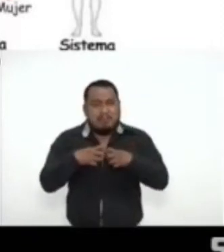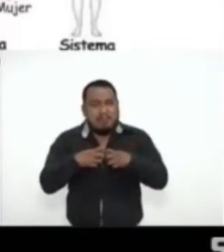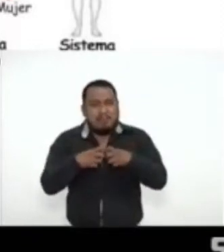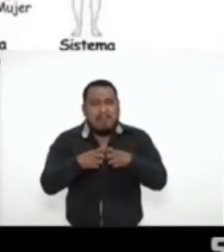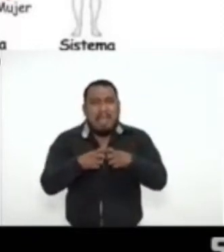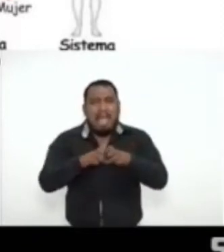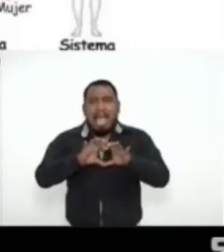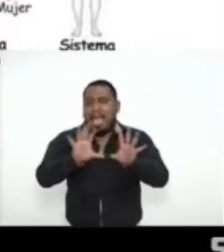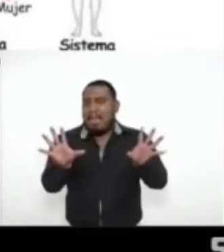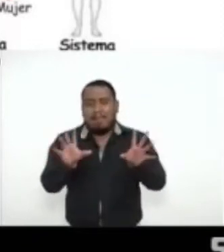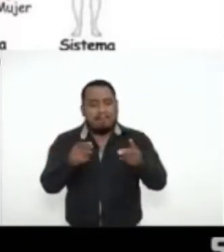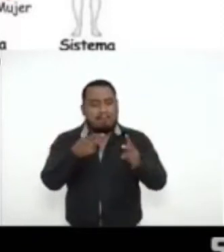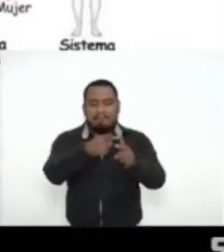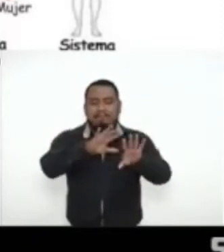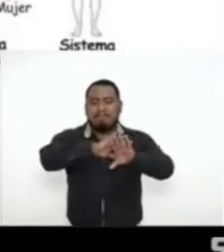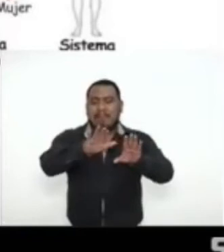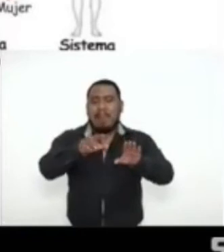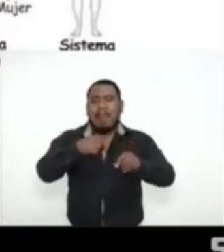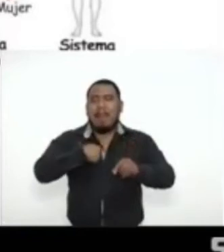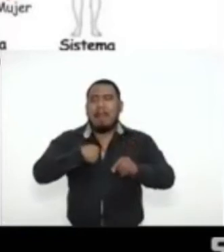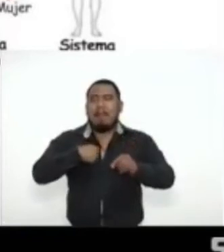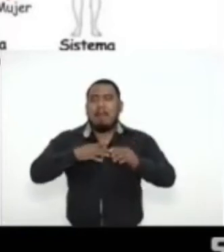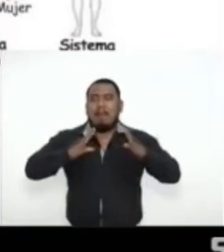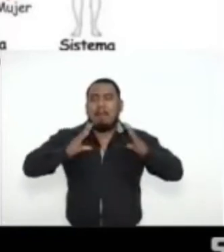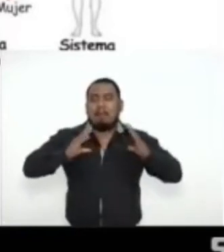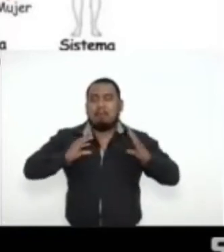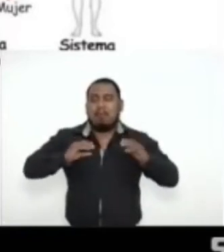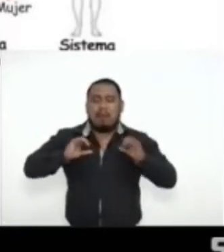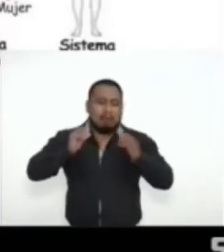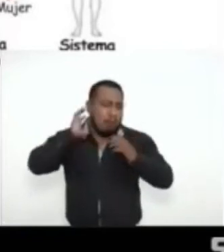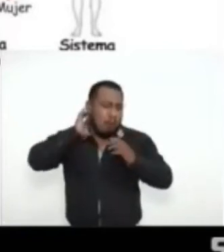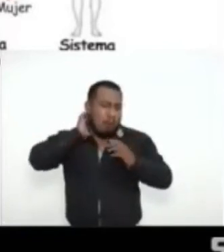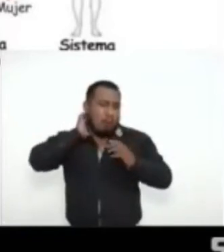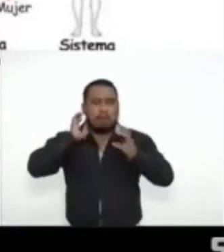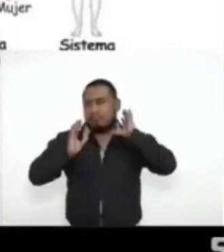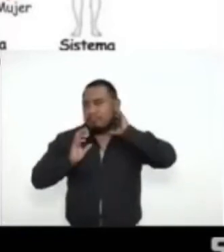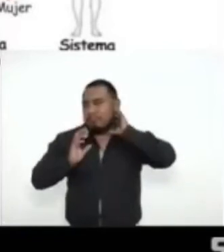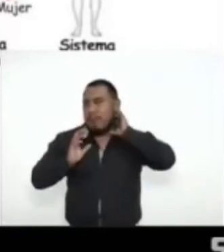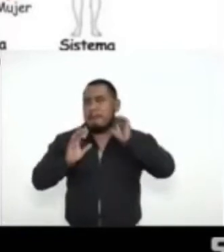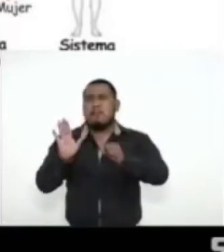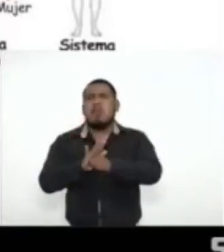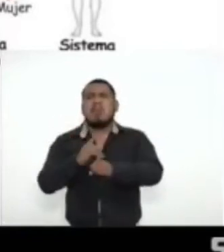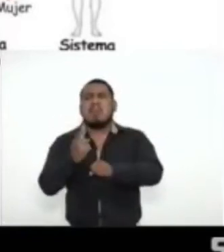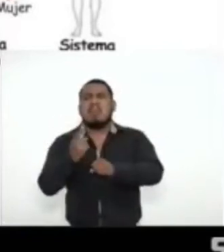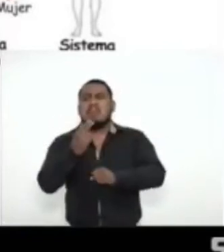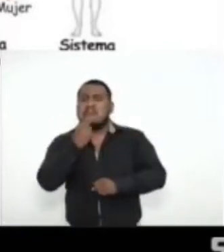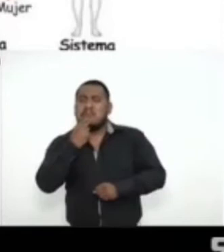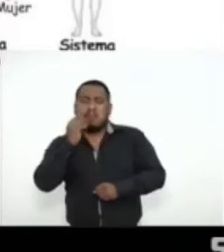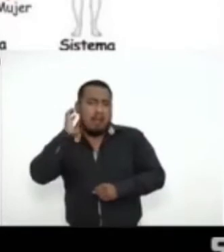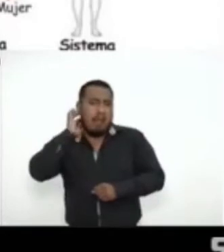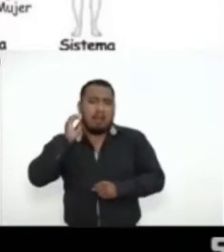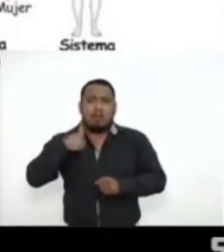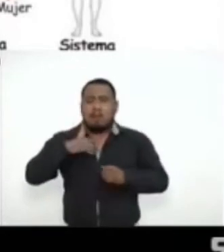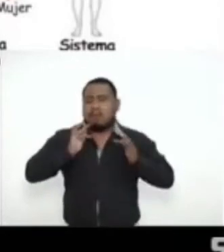ya lo he resuelto, es cuando tengo yo una contractura muscular. ¿Y para qué sirve esta contractura? Para que